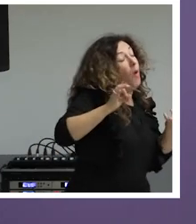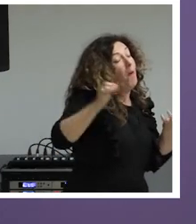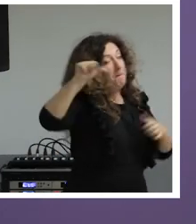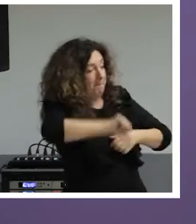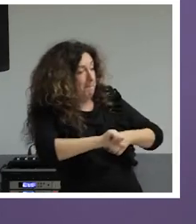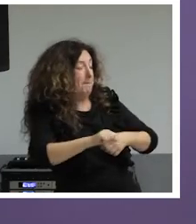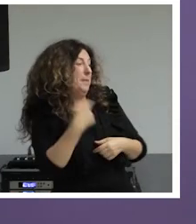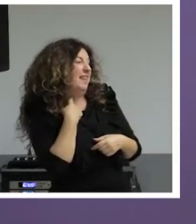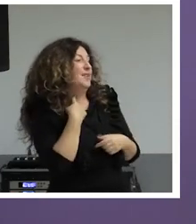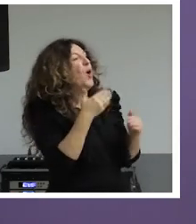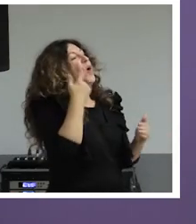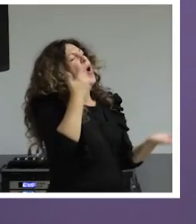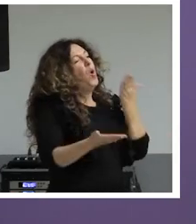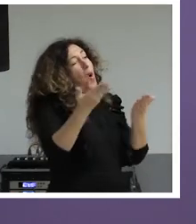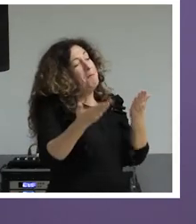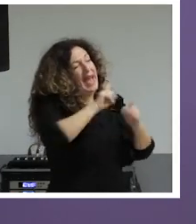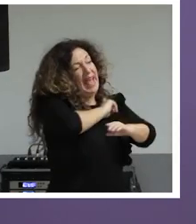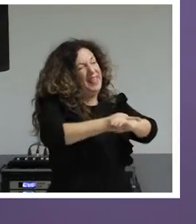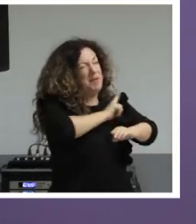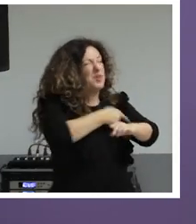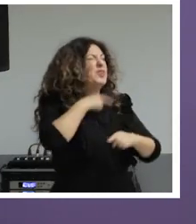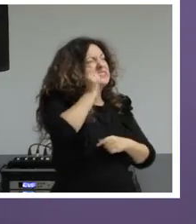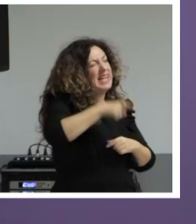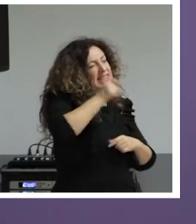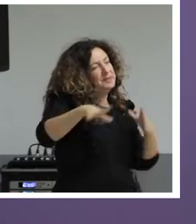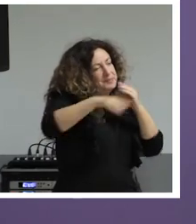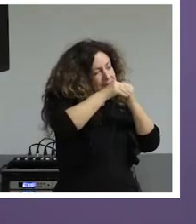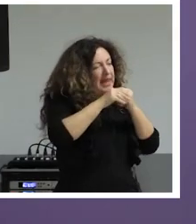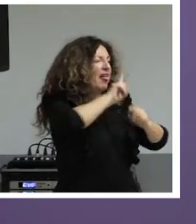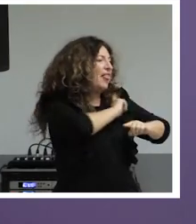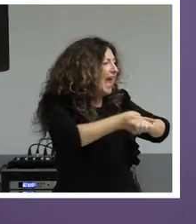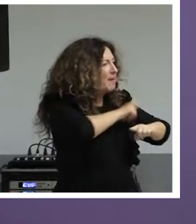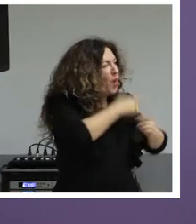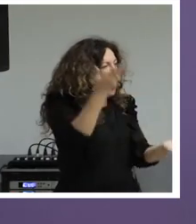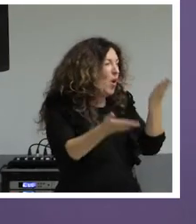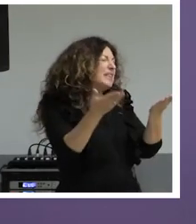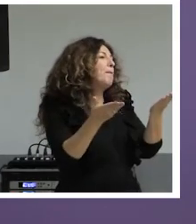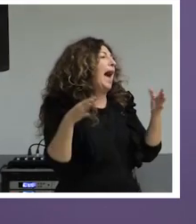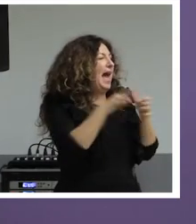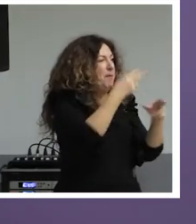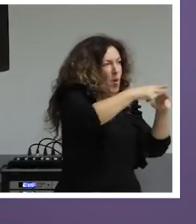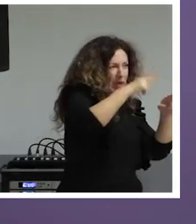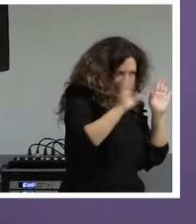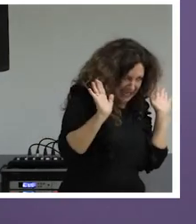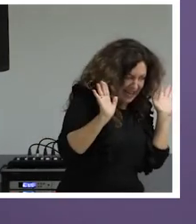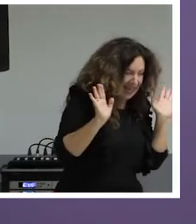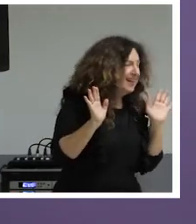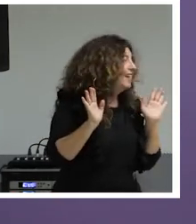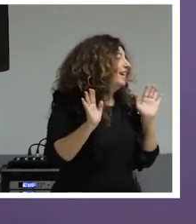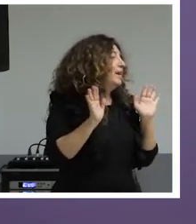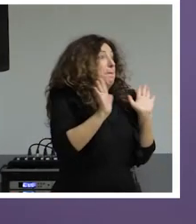gobernar siempre los ayuntamientos se ganan y se pierden las carreras se ganan y se pierden